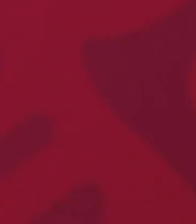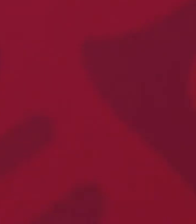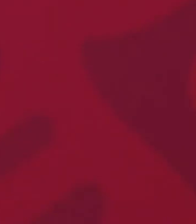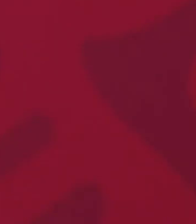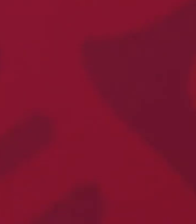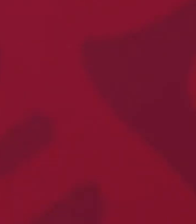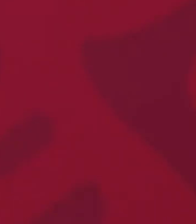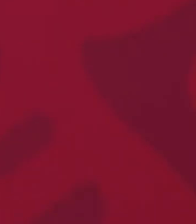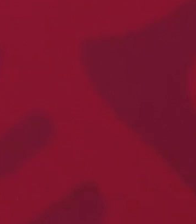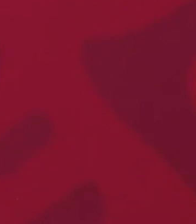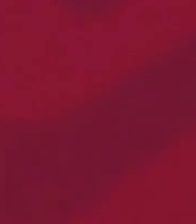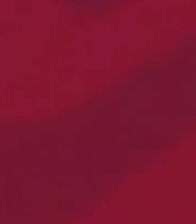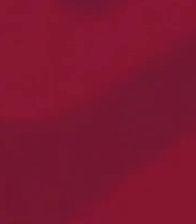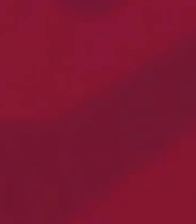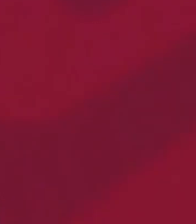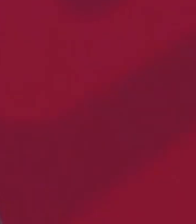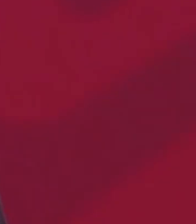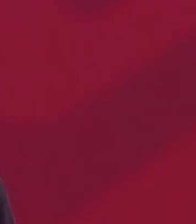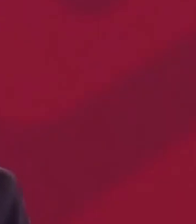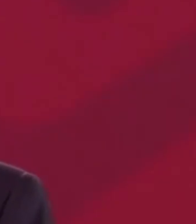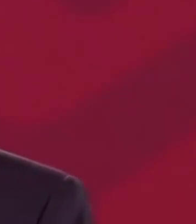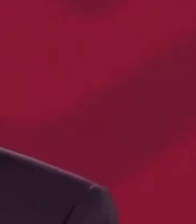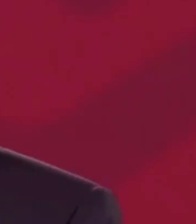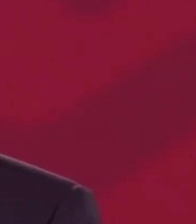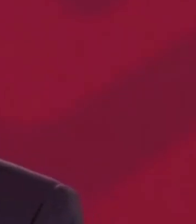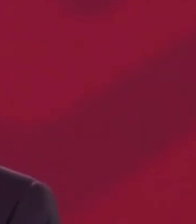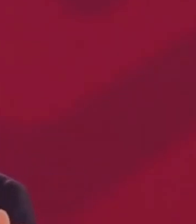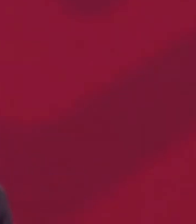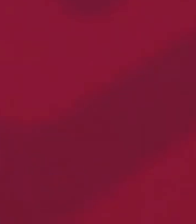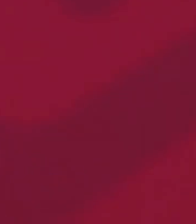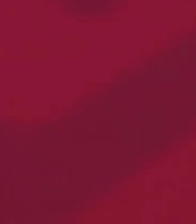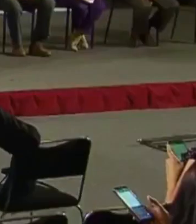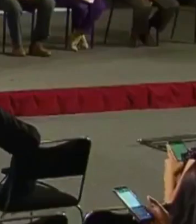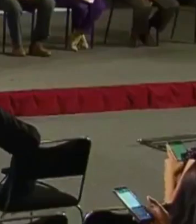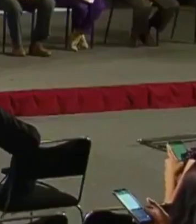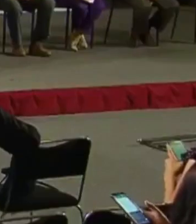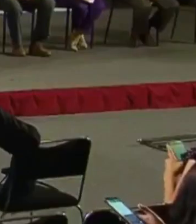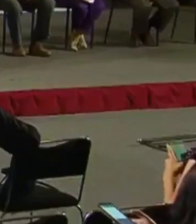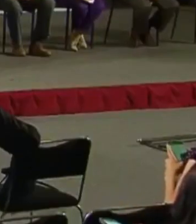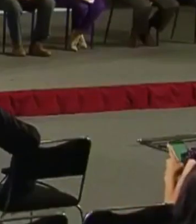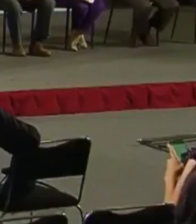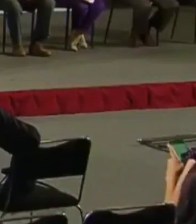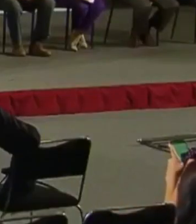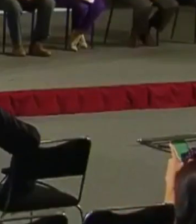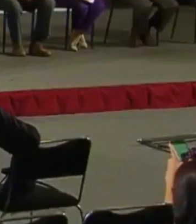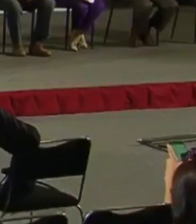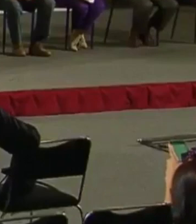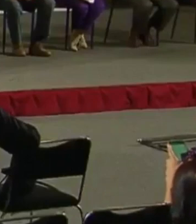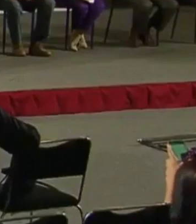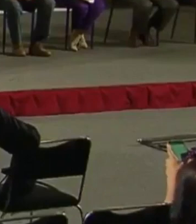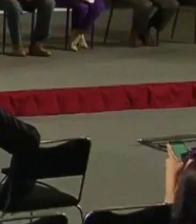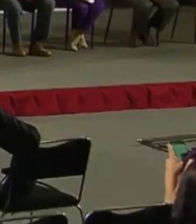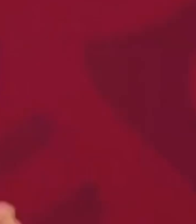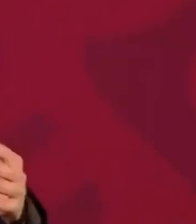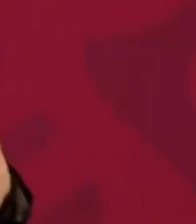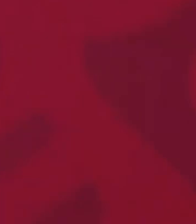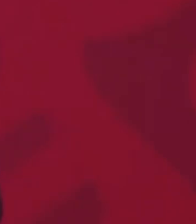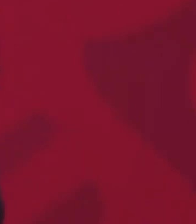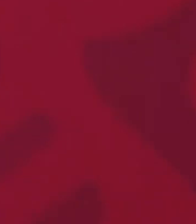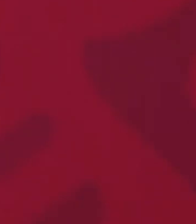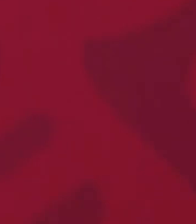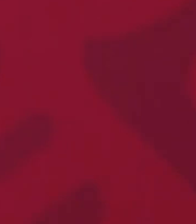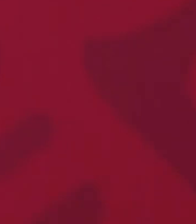algún momento pudiera en México también tener una duración así, que lleguemos a un máximo de casos y luego baje. Pero nos preparamos para